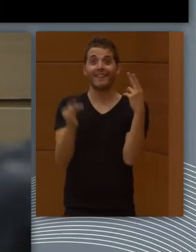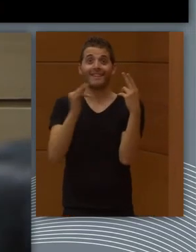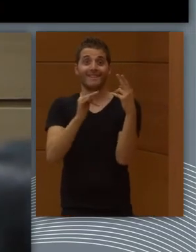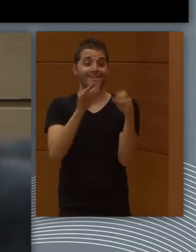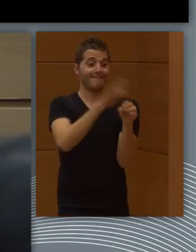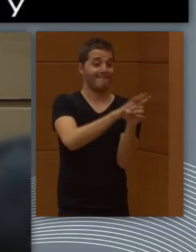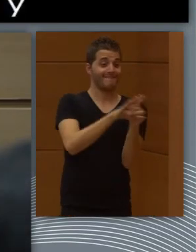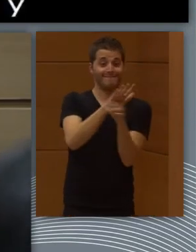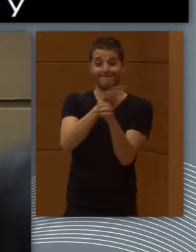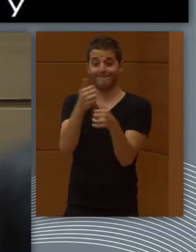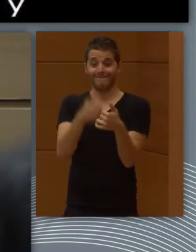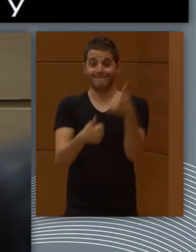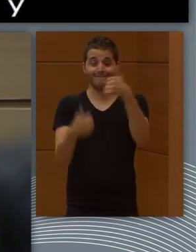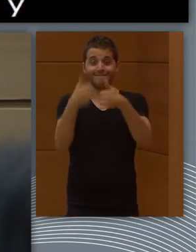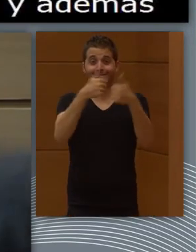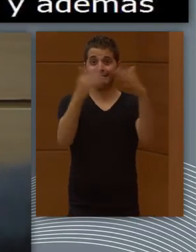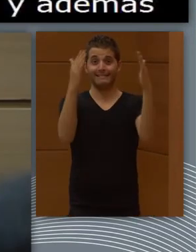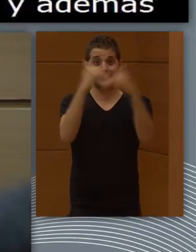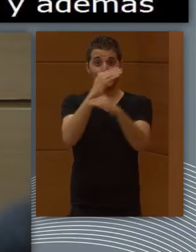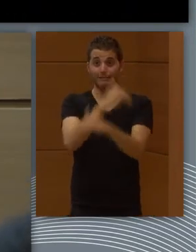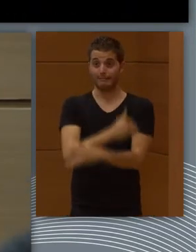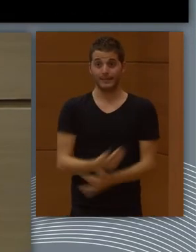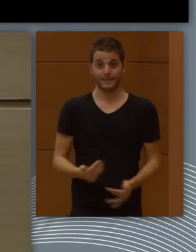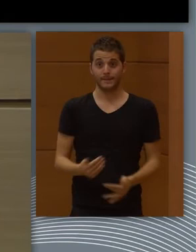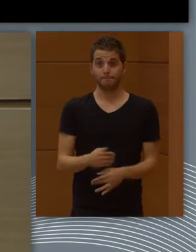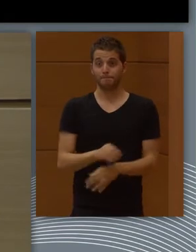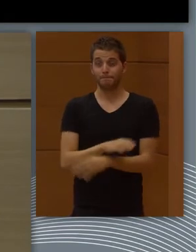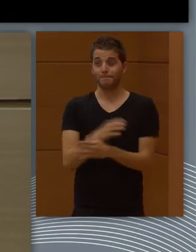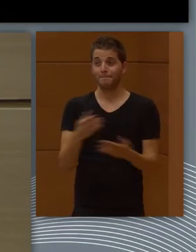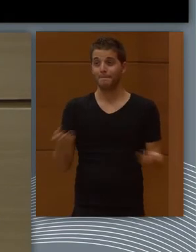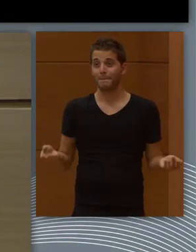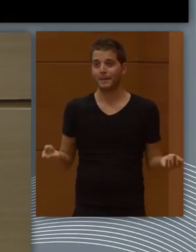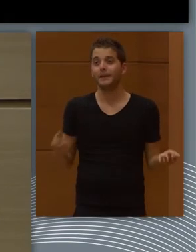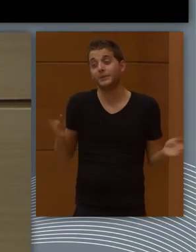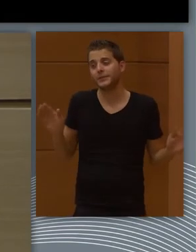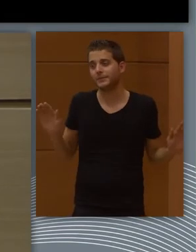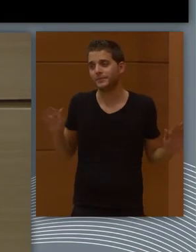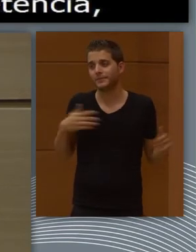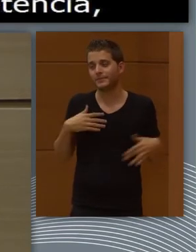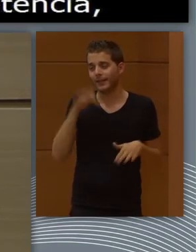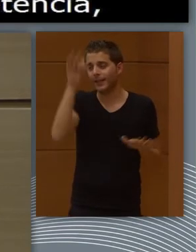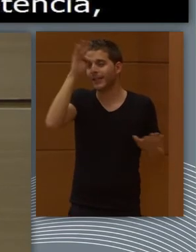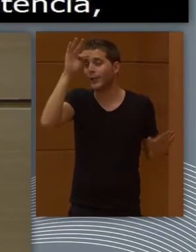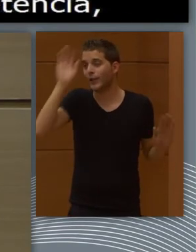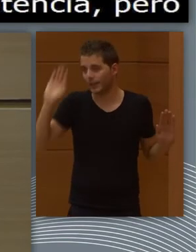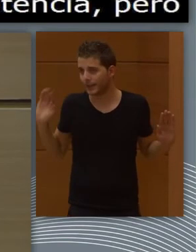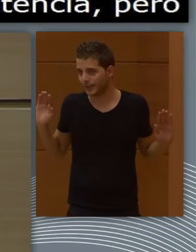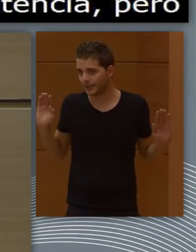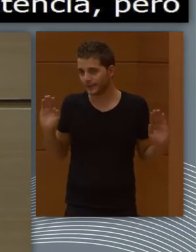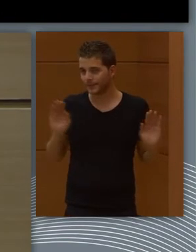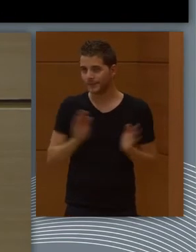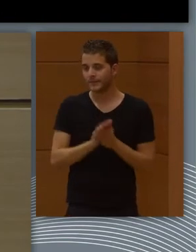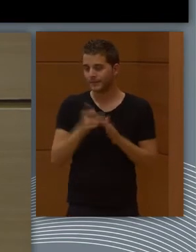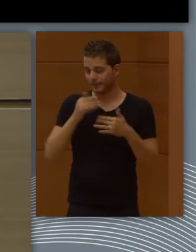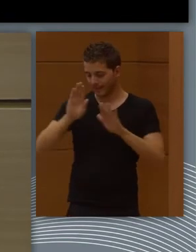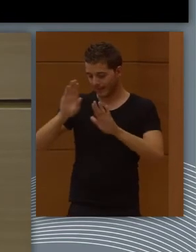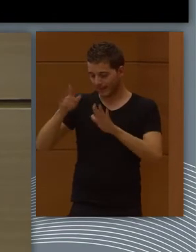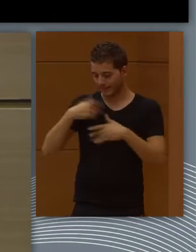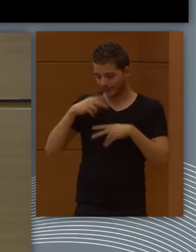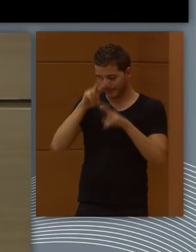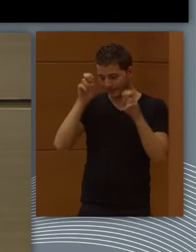no hay competencia. Pero, bueno, teóricamente sí, pero bueno, dejémoslo